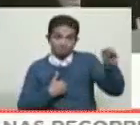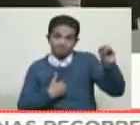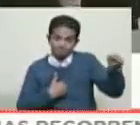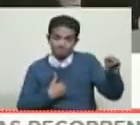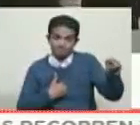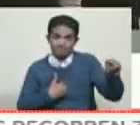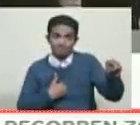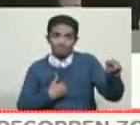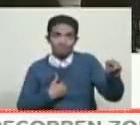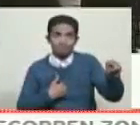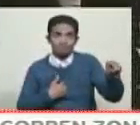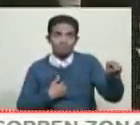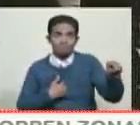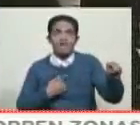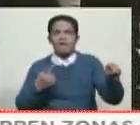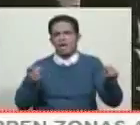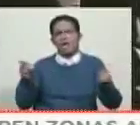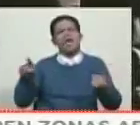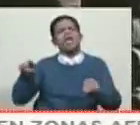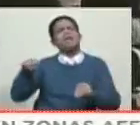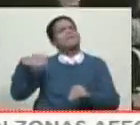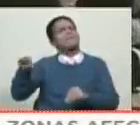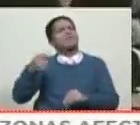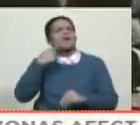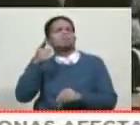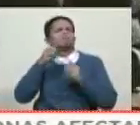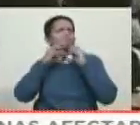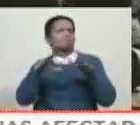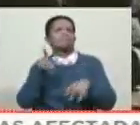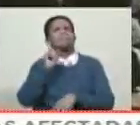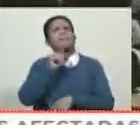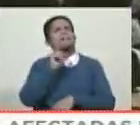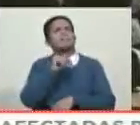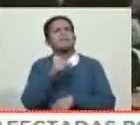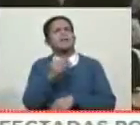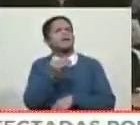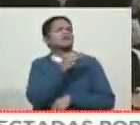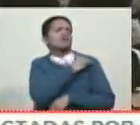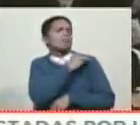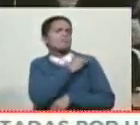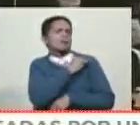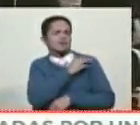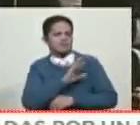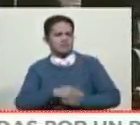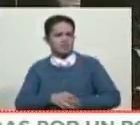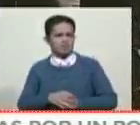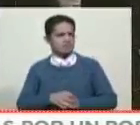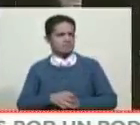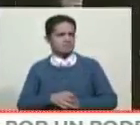que él ahorita va a decir, eso es mentira. No me lo dijo ni lo volverá a hacer.